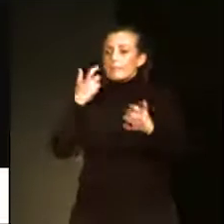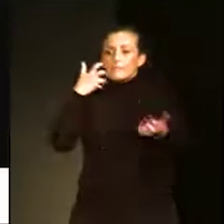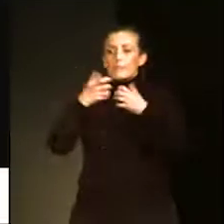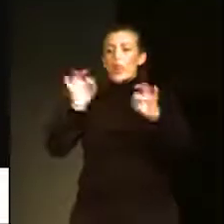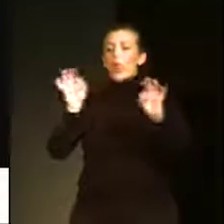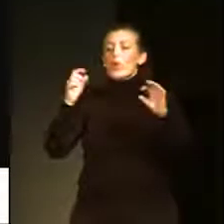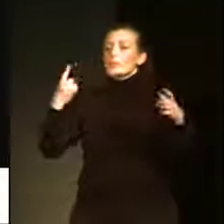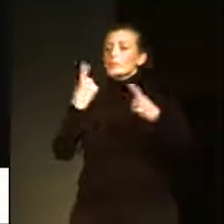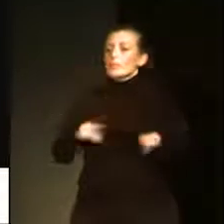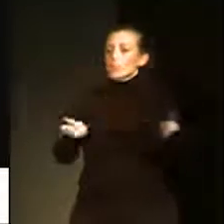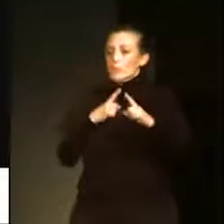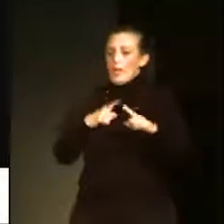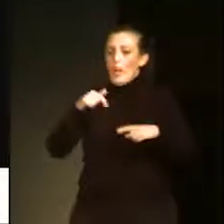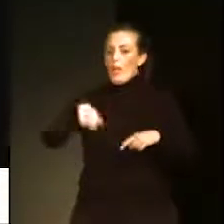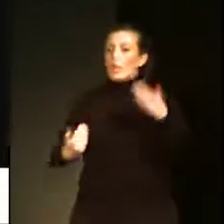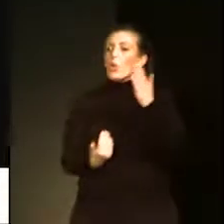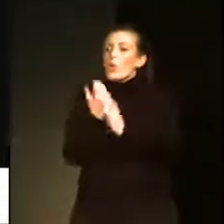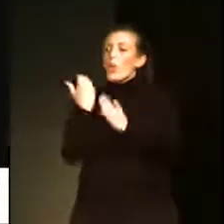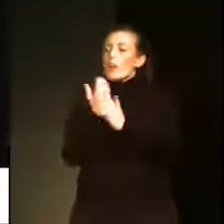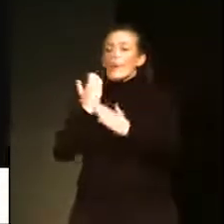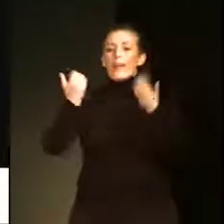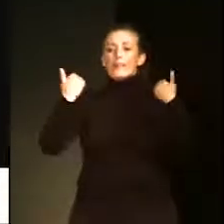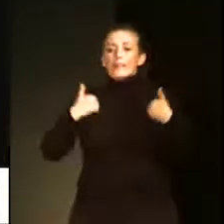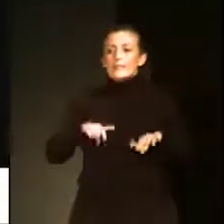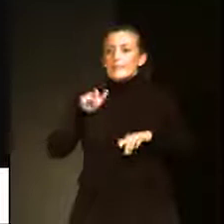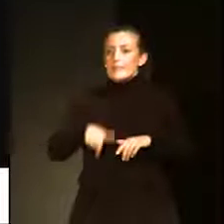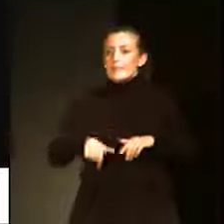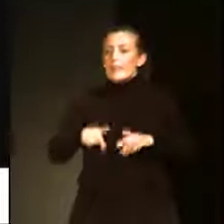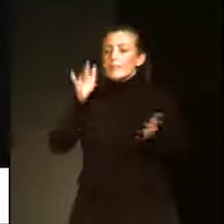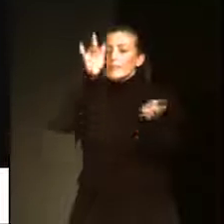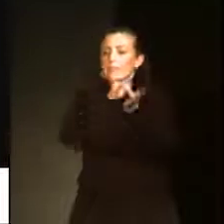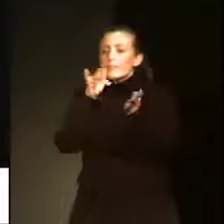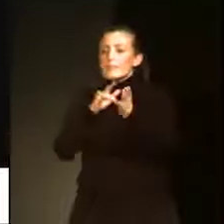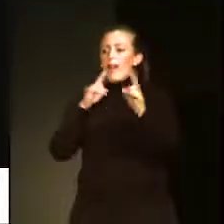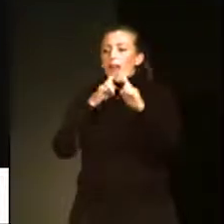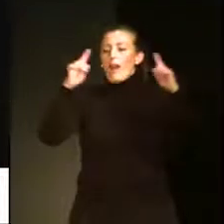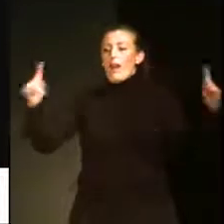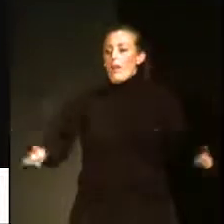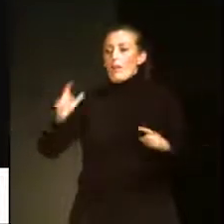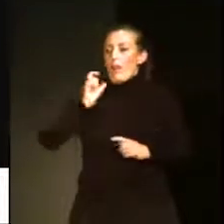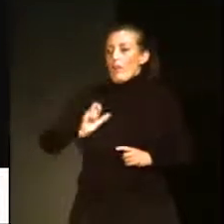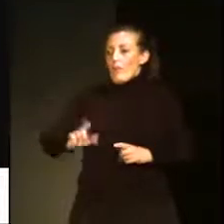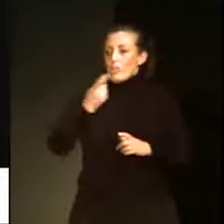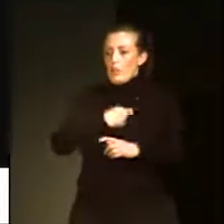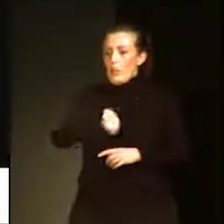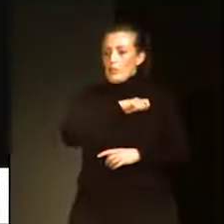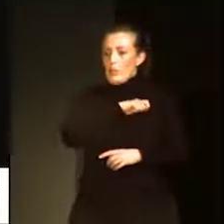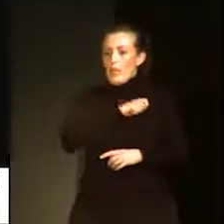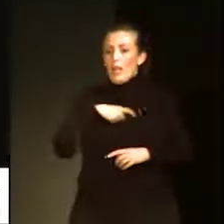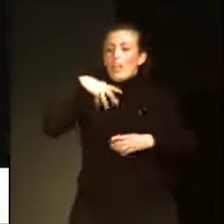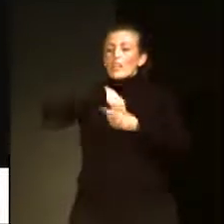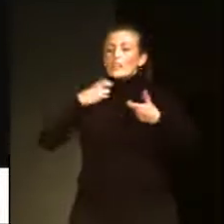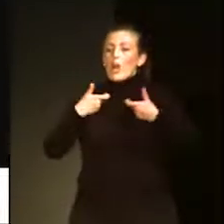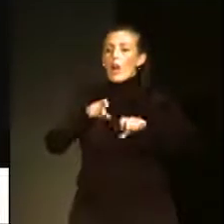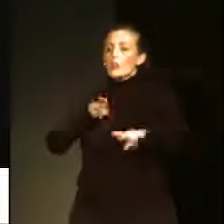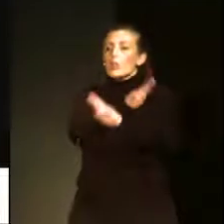música. Las jornadas forman ya parte de la agenda anual para los numerosos profesionales españoles del ámbito